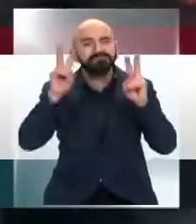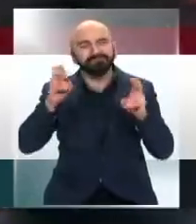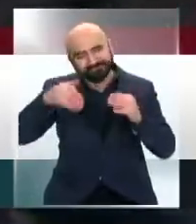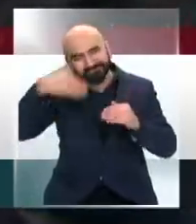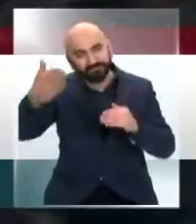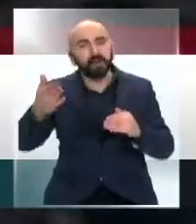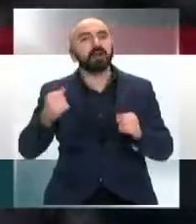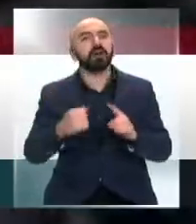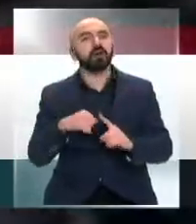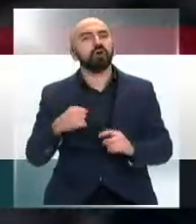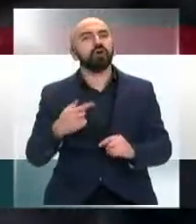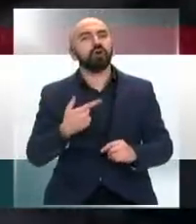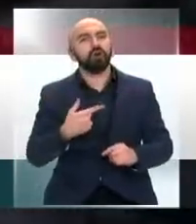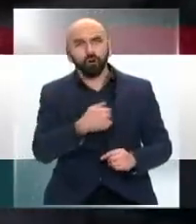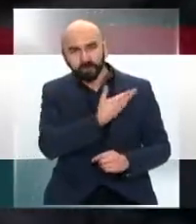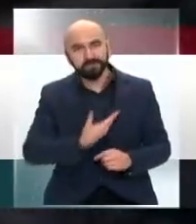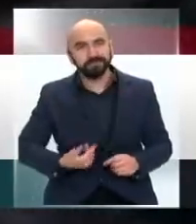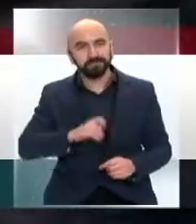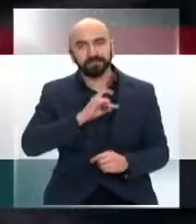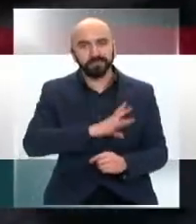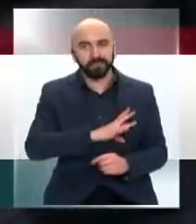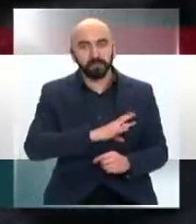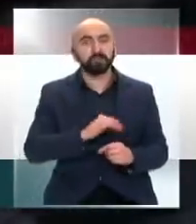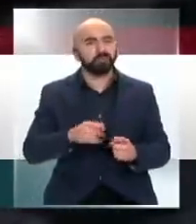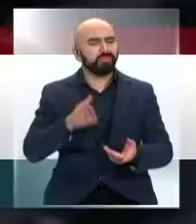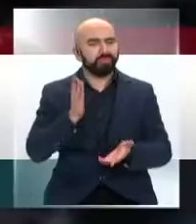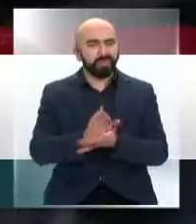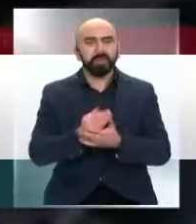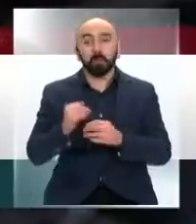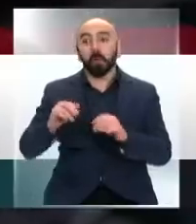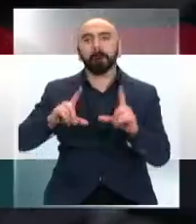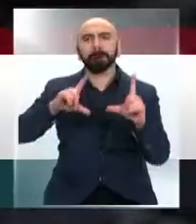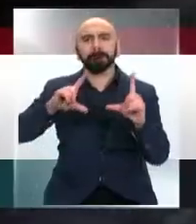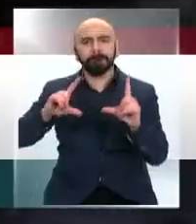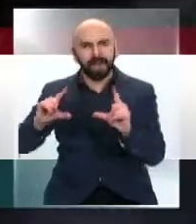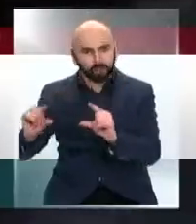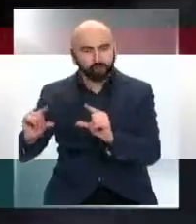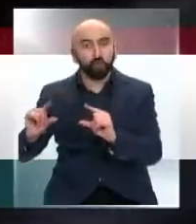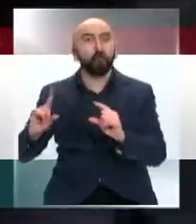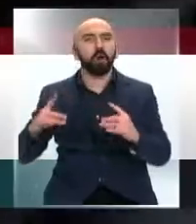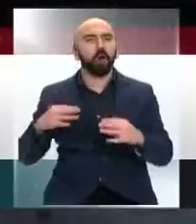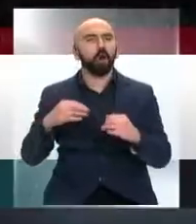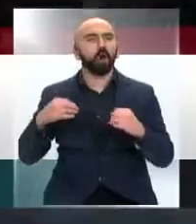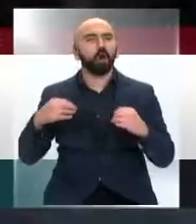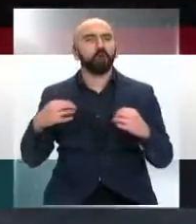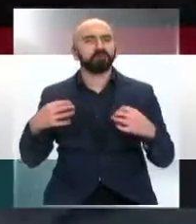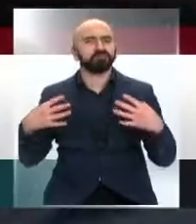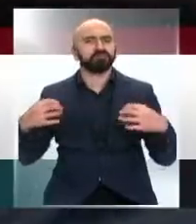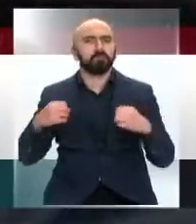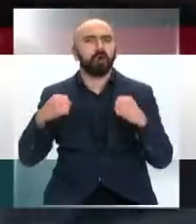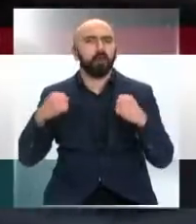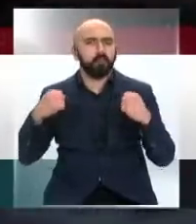menos poder del que empezó. Porque seamos capaces de distribuirlo a los territorios.